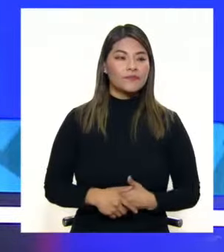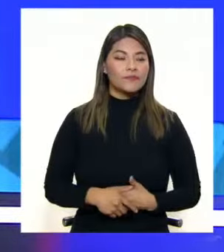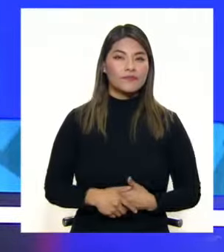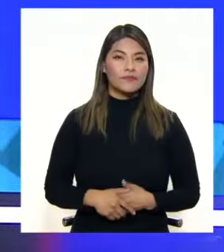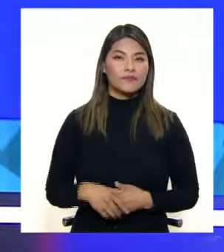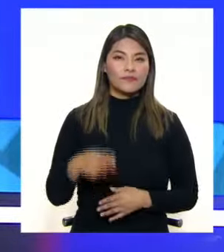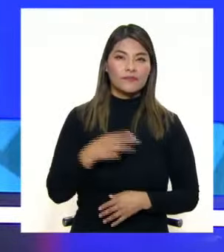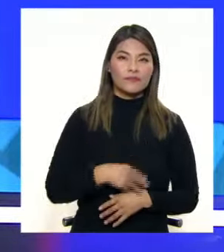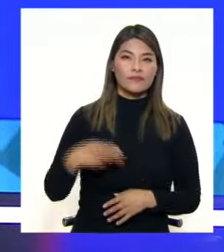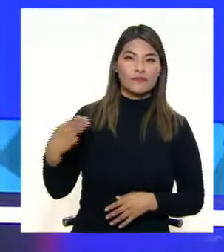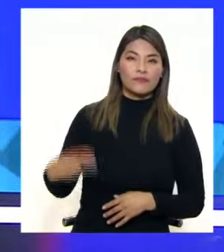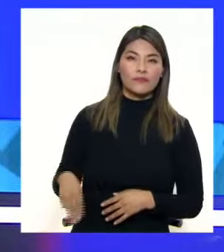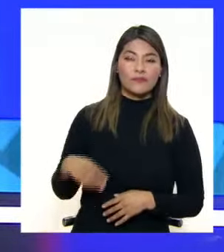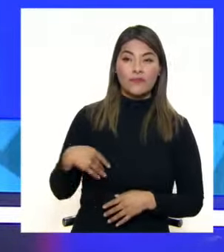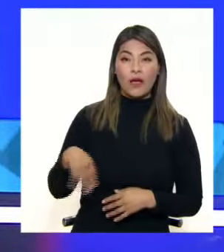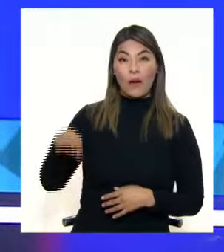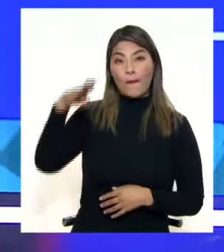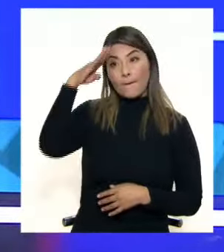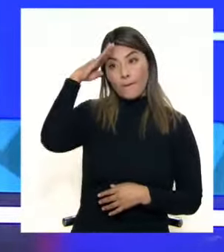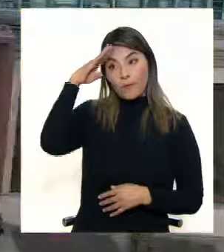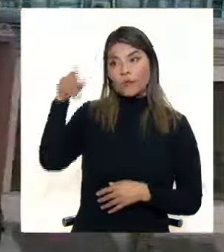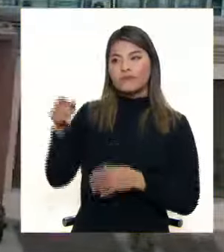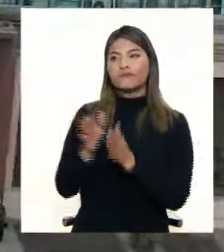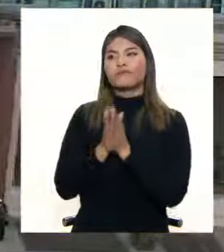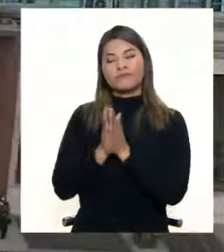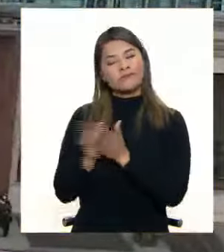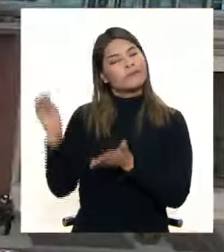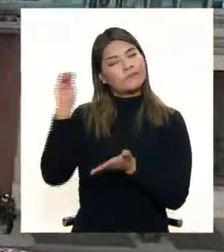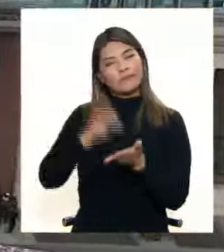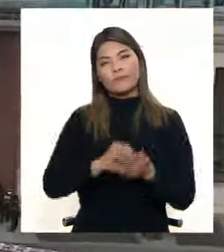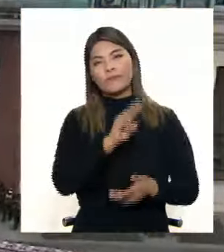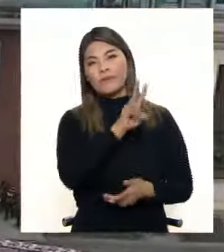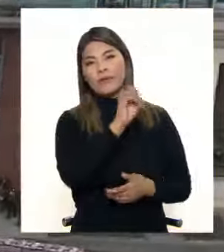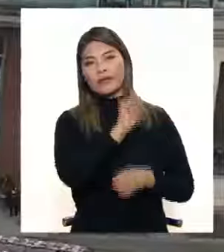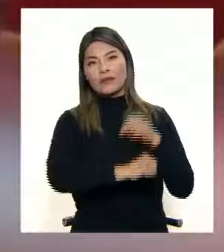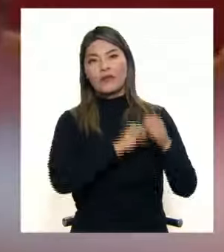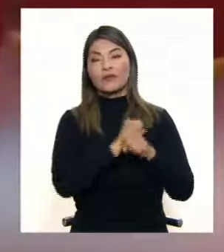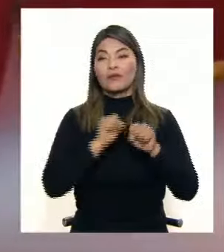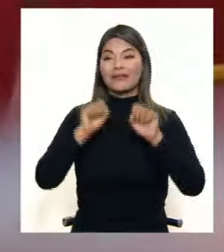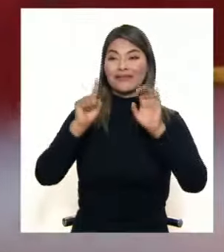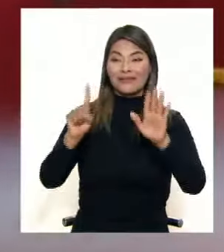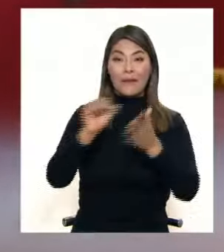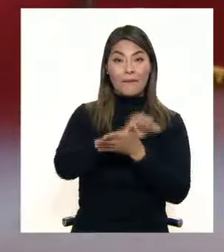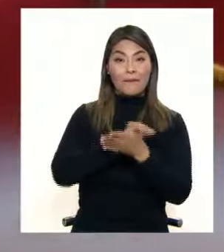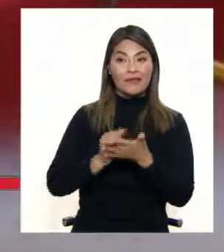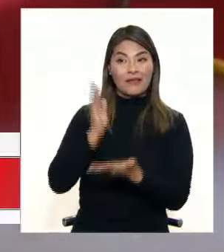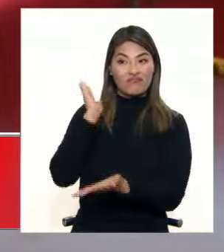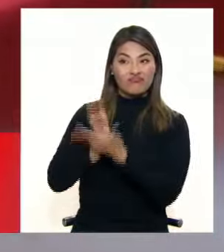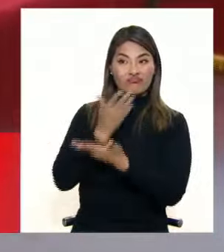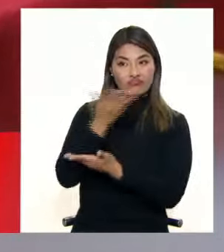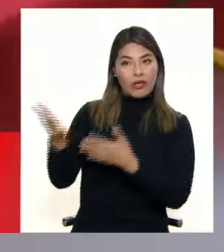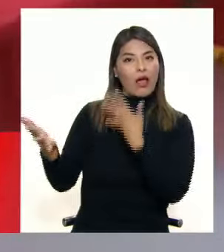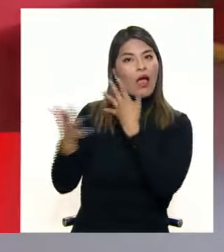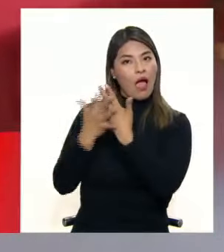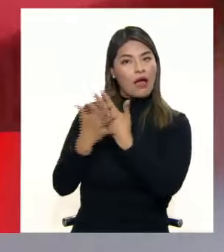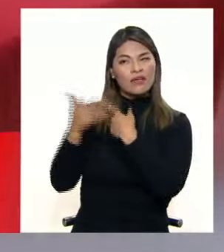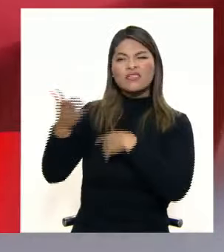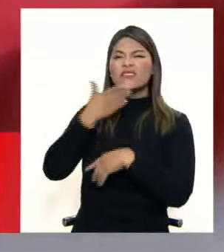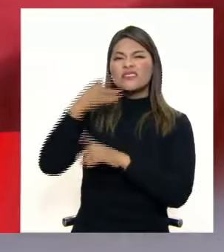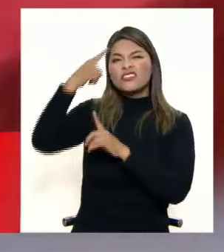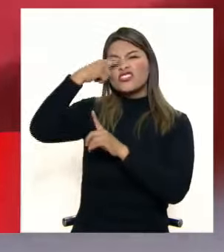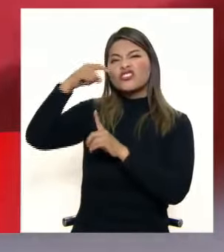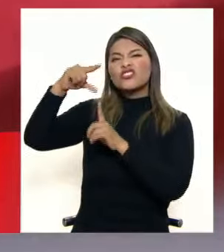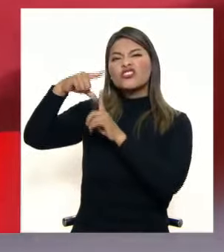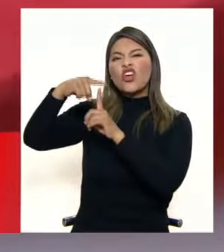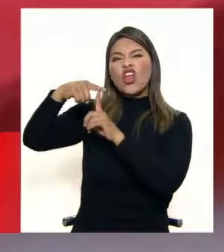Dice, el Ministerio Público ha reiterado su pedido de 20 años y 6 meses de cárcel contra el expresidente Alejandro Toledo por presuntamente haber recibido